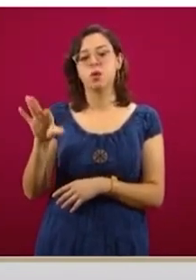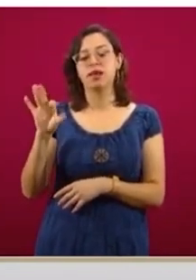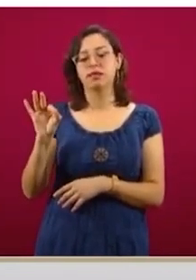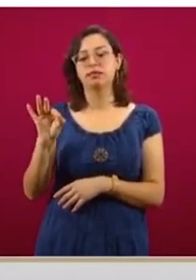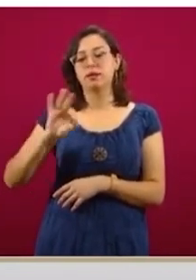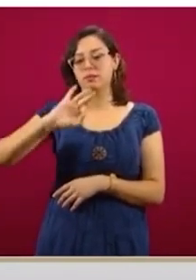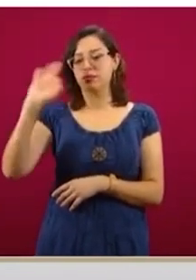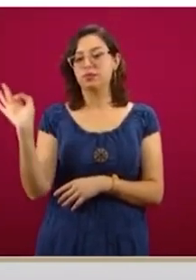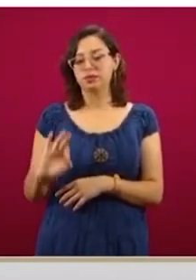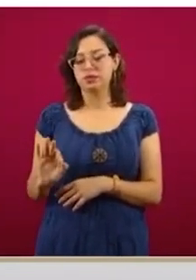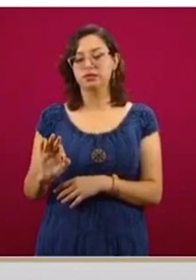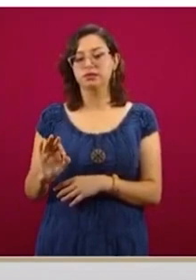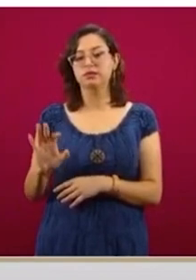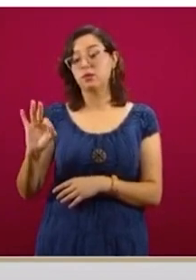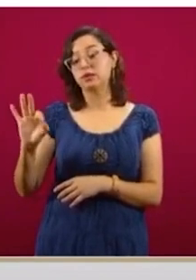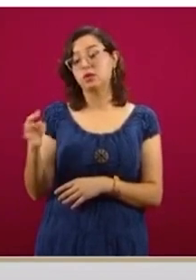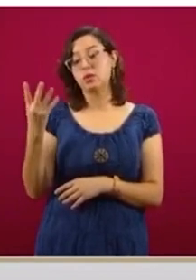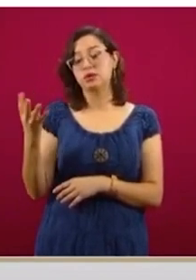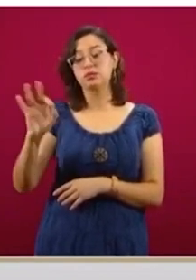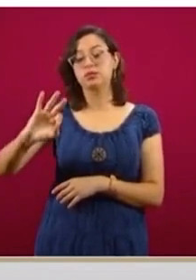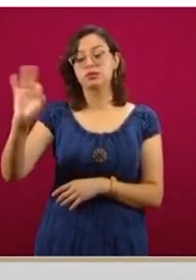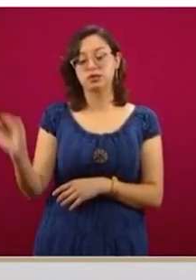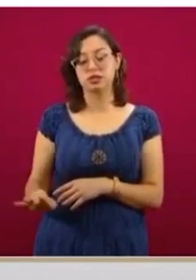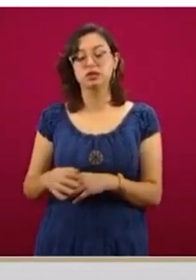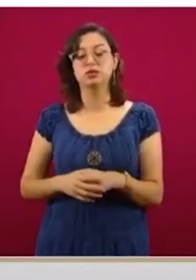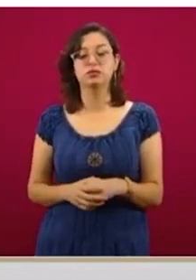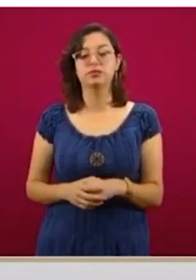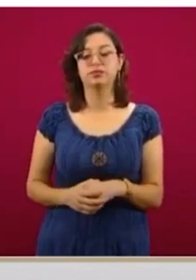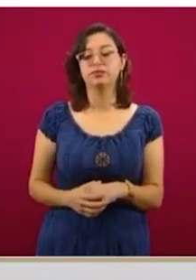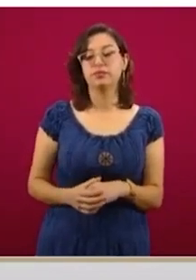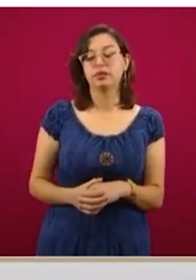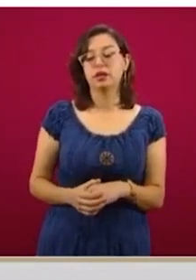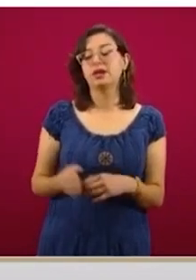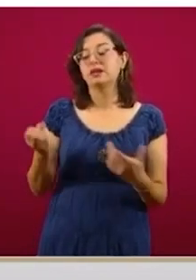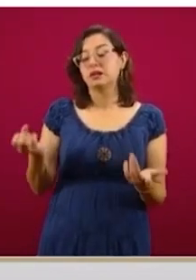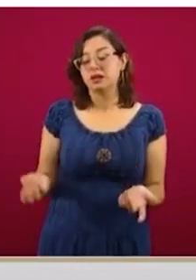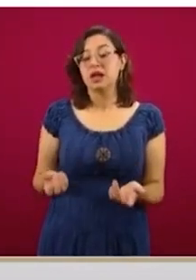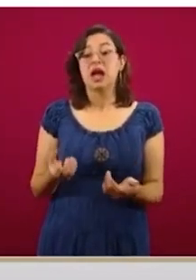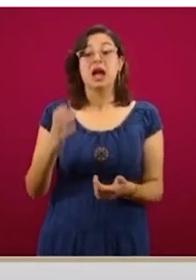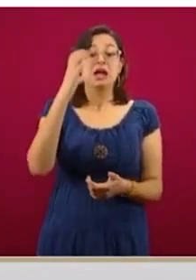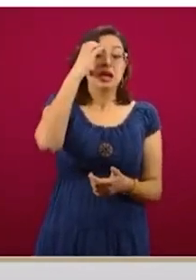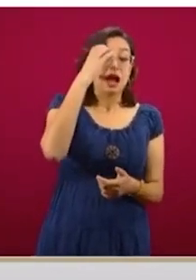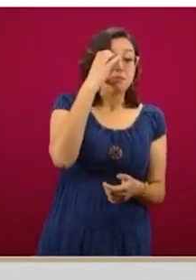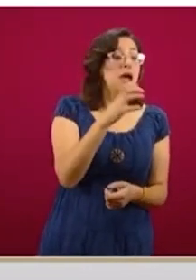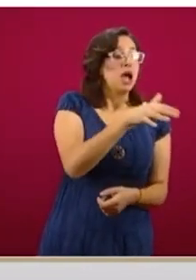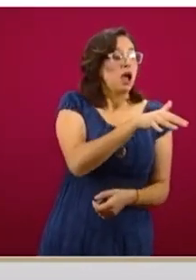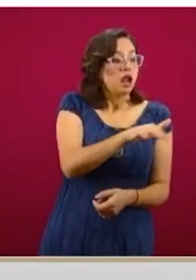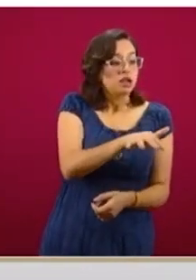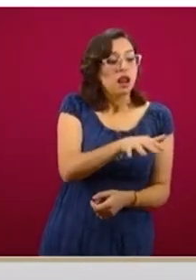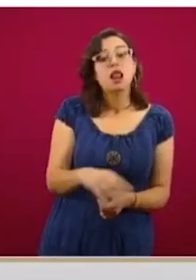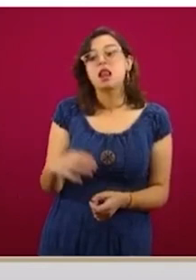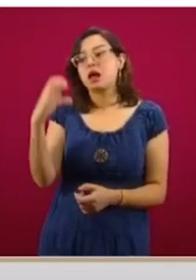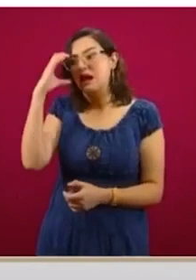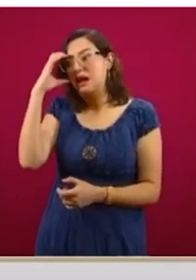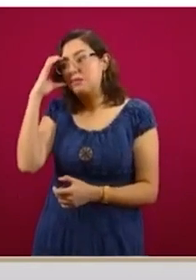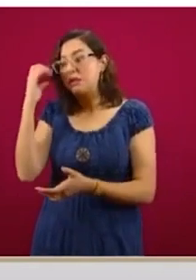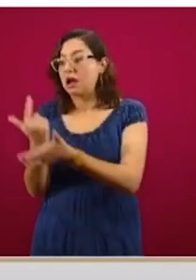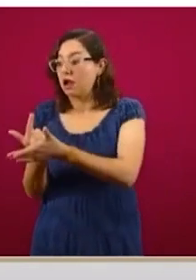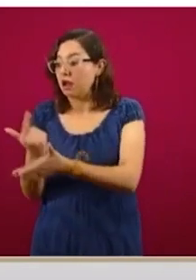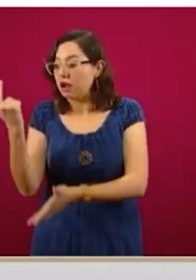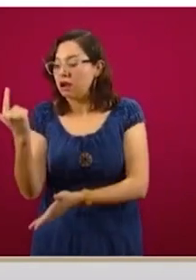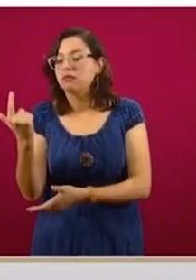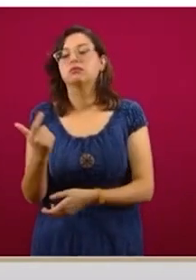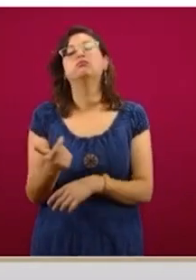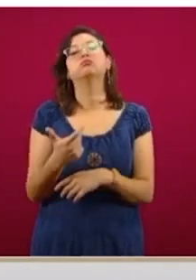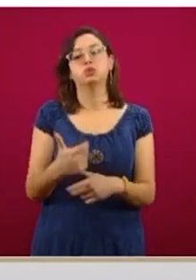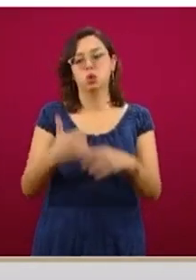40 con un 44. Vemos que son los primeros tres estados, tanto en camas generales como en camas críticas, pues son los que tienen